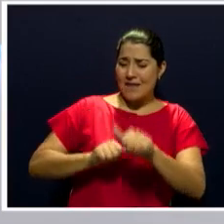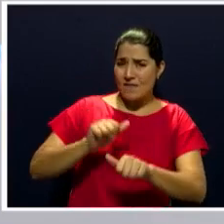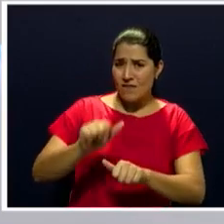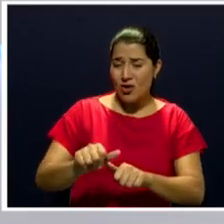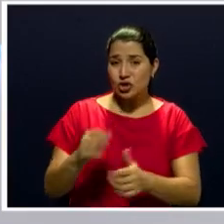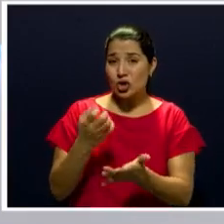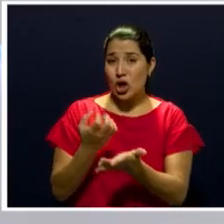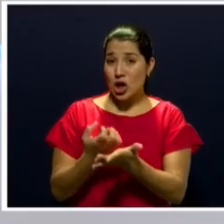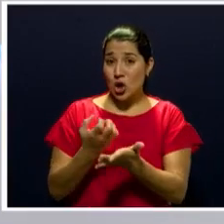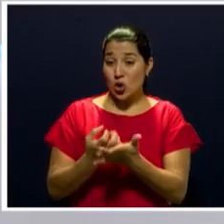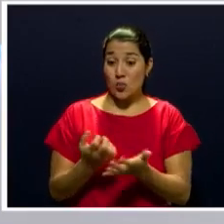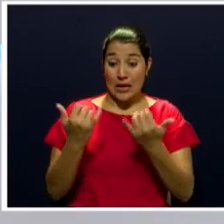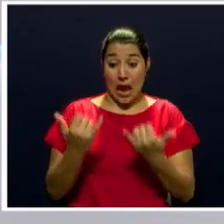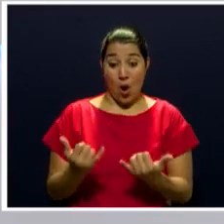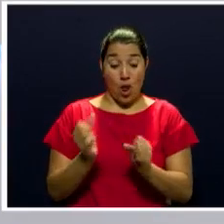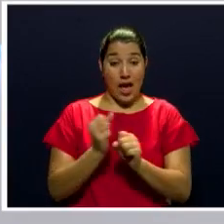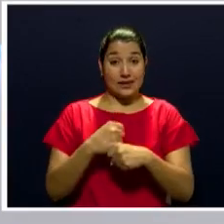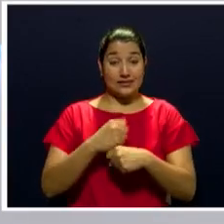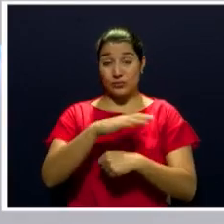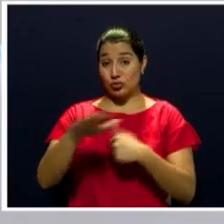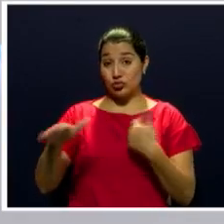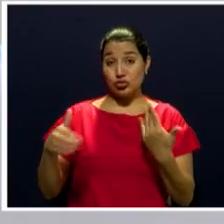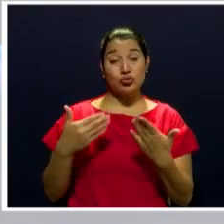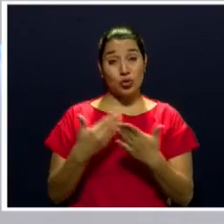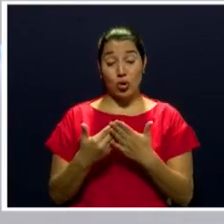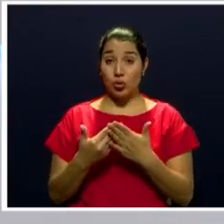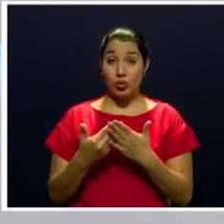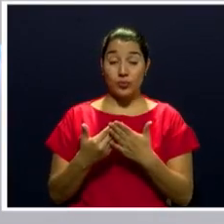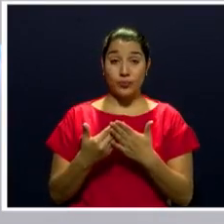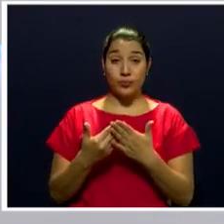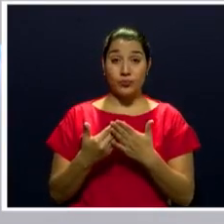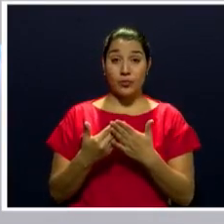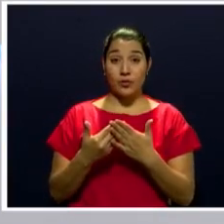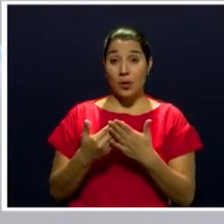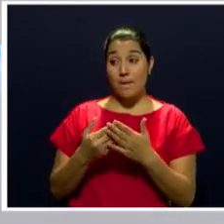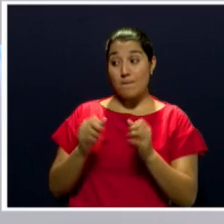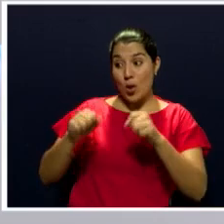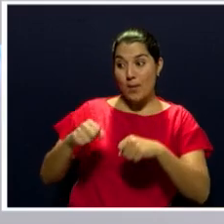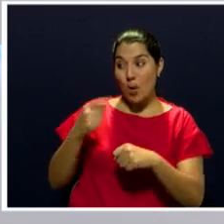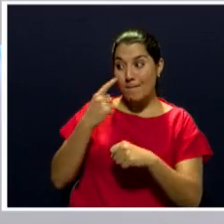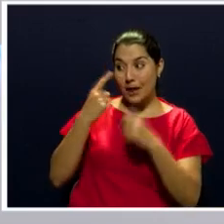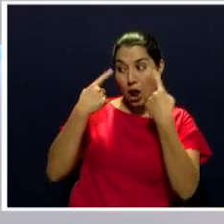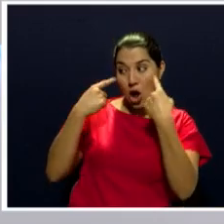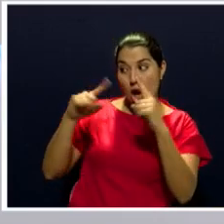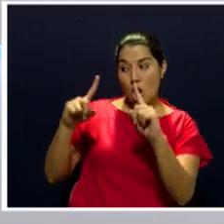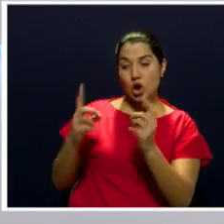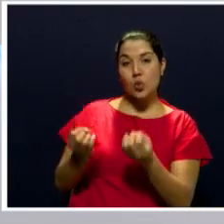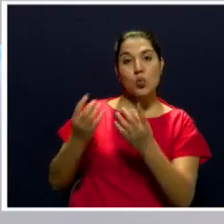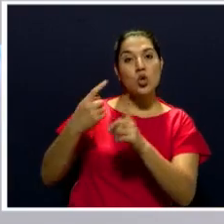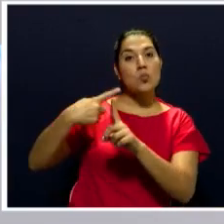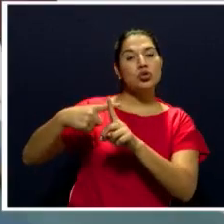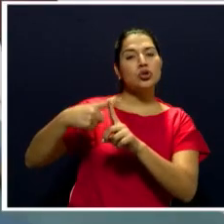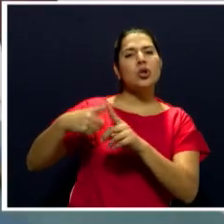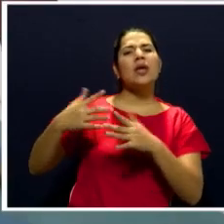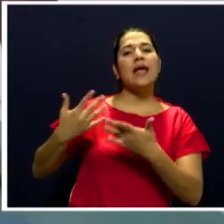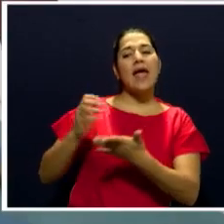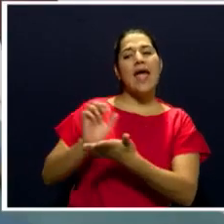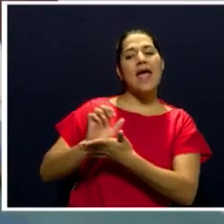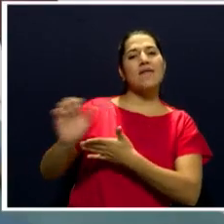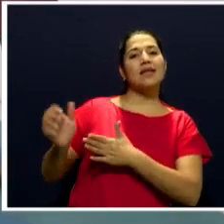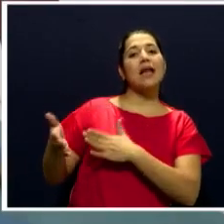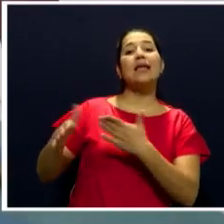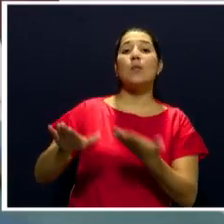colectivamente estamos haciendo está rindiendo unos frutos magníficos, que es evitar la muerte de